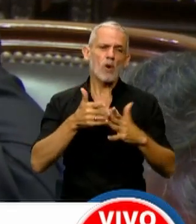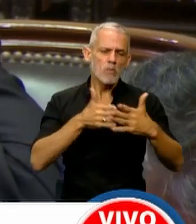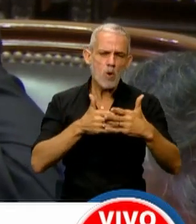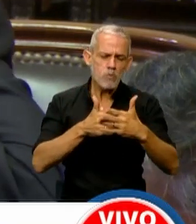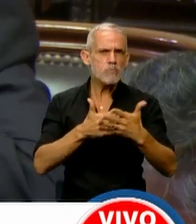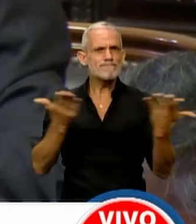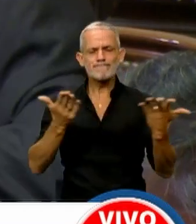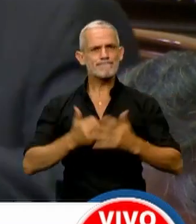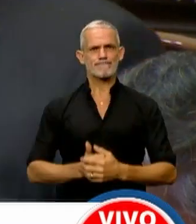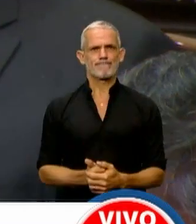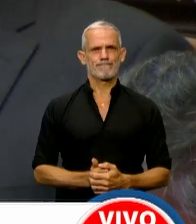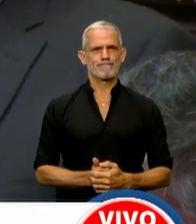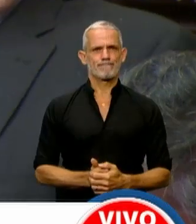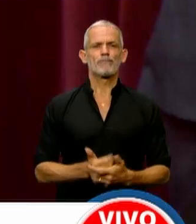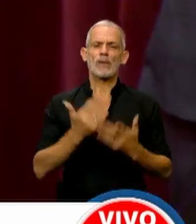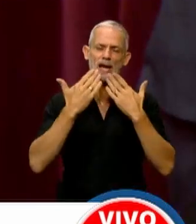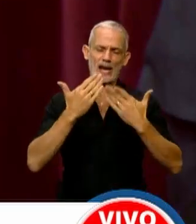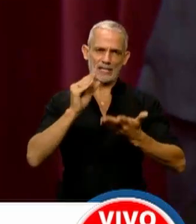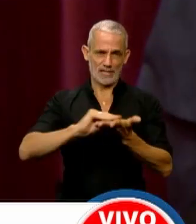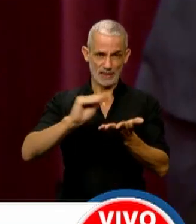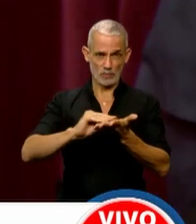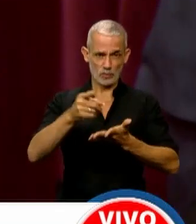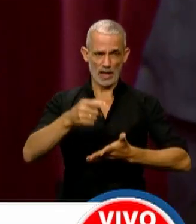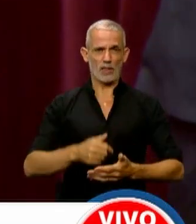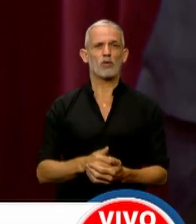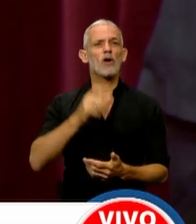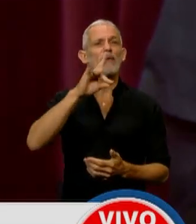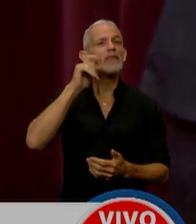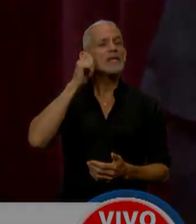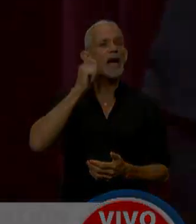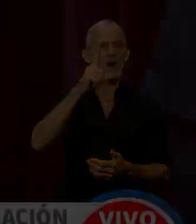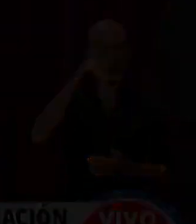destrabar esta cuestión. Gracias, diputado Di Giacomo.